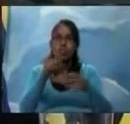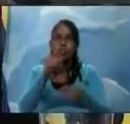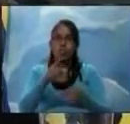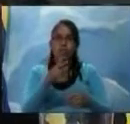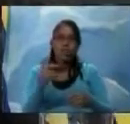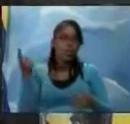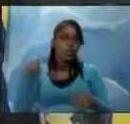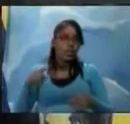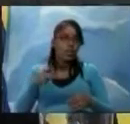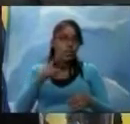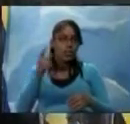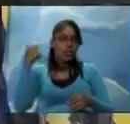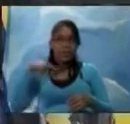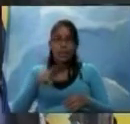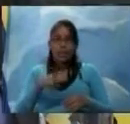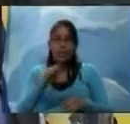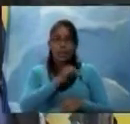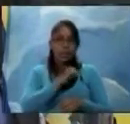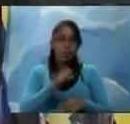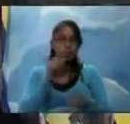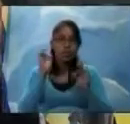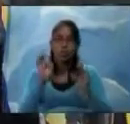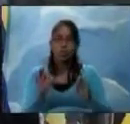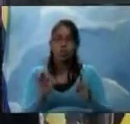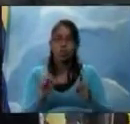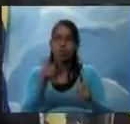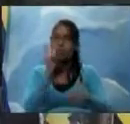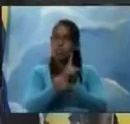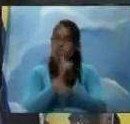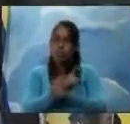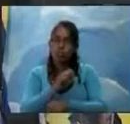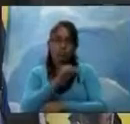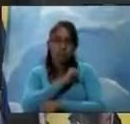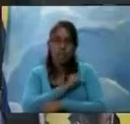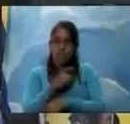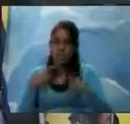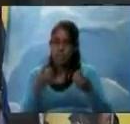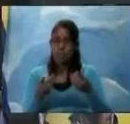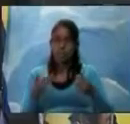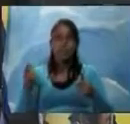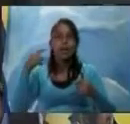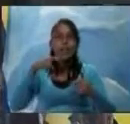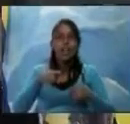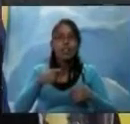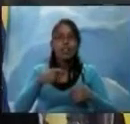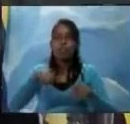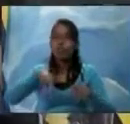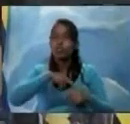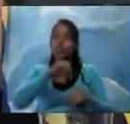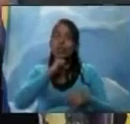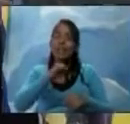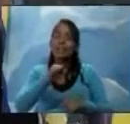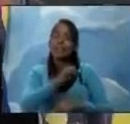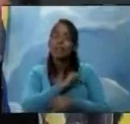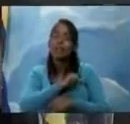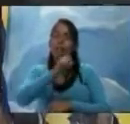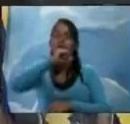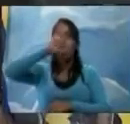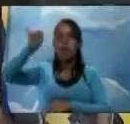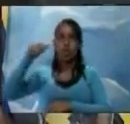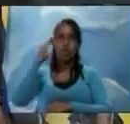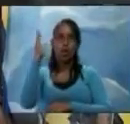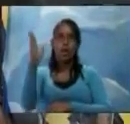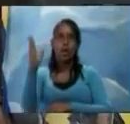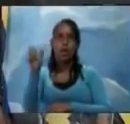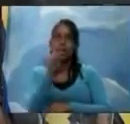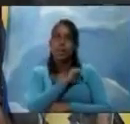que tener temor ninguno. El único temor que debe existir en nosotros es el temor a Jehová, el